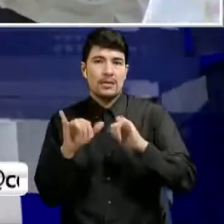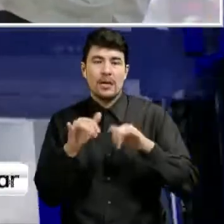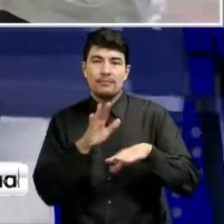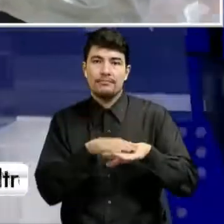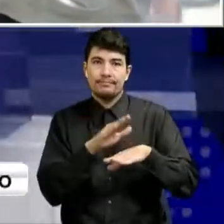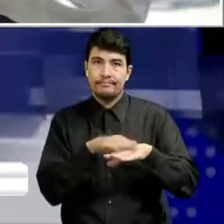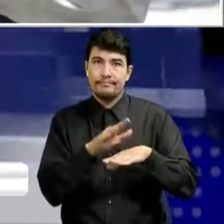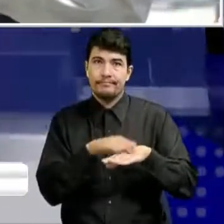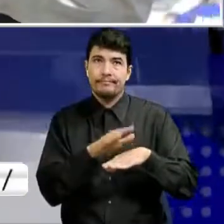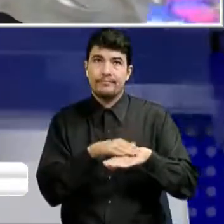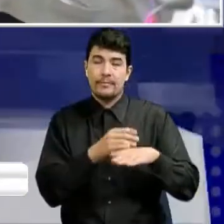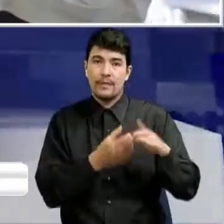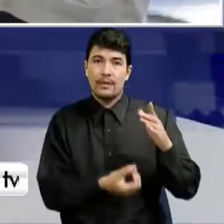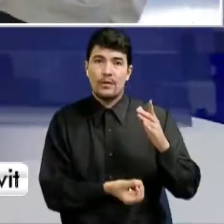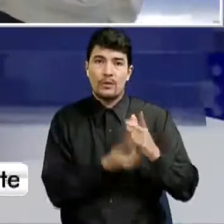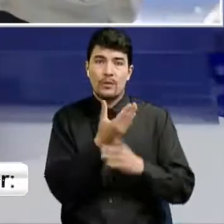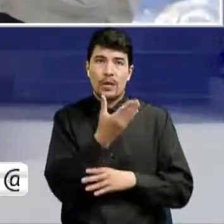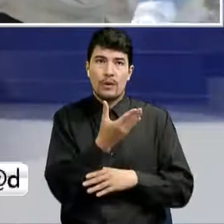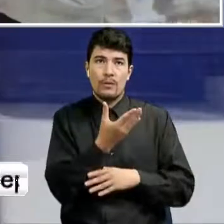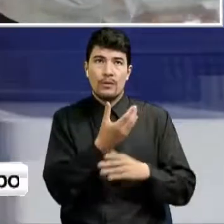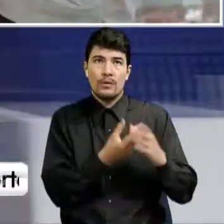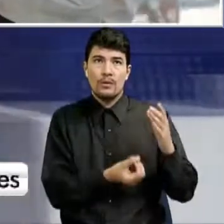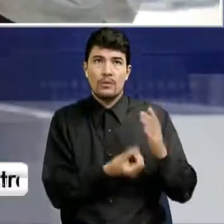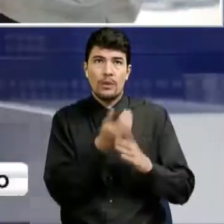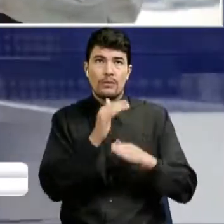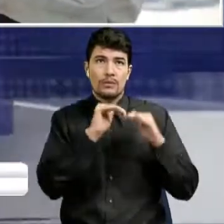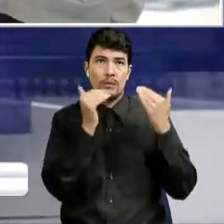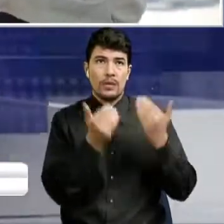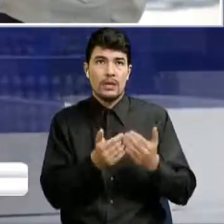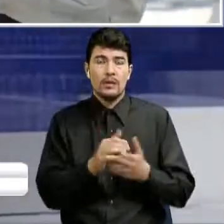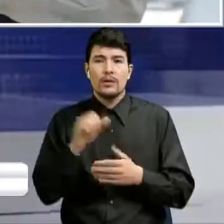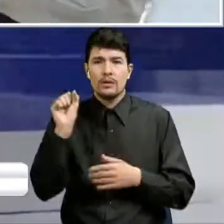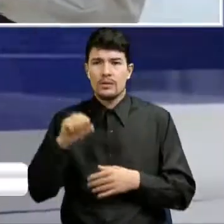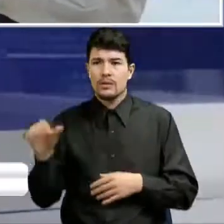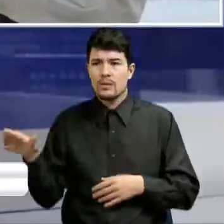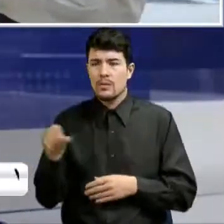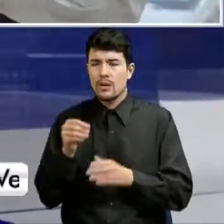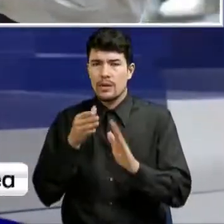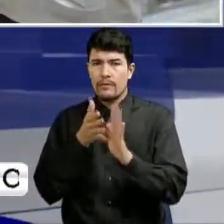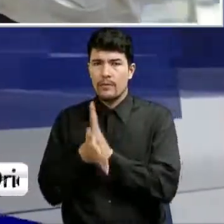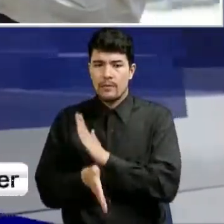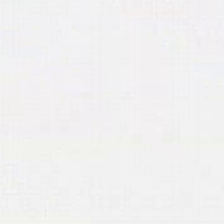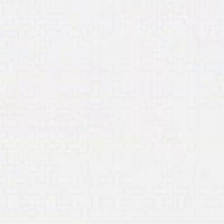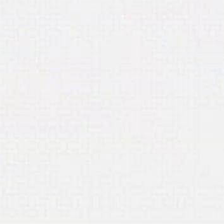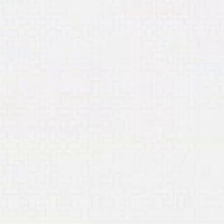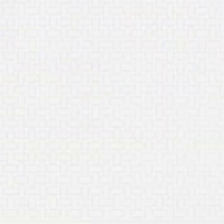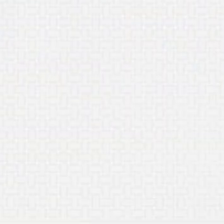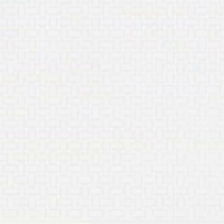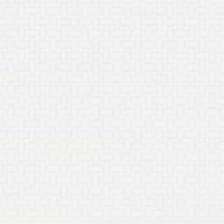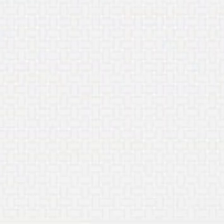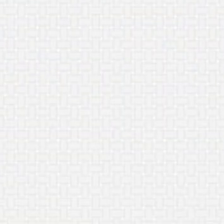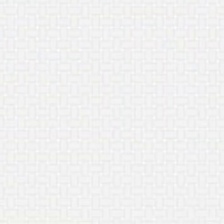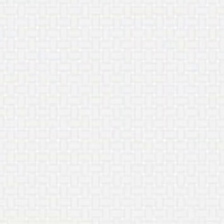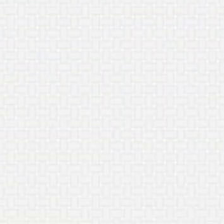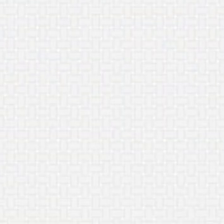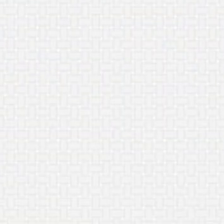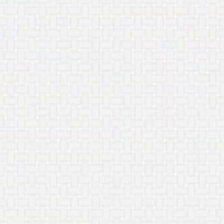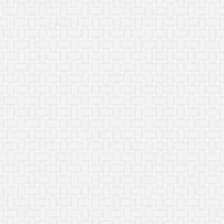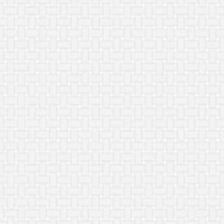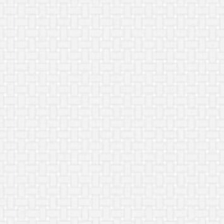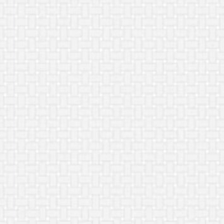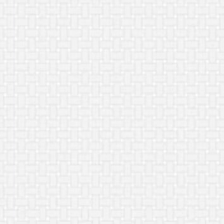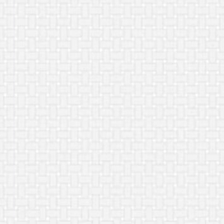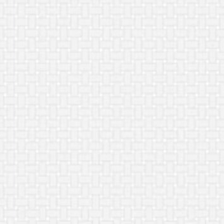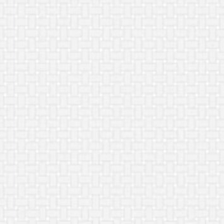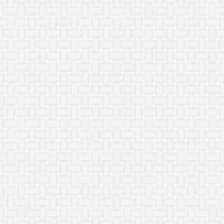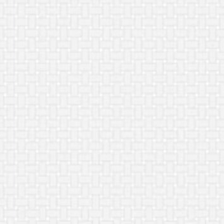notificados en sus nuevos cargos o en sus nuevos colegios eso es todo por el momento sigan ustedes en este antro puntocom